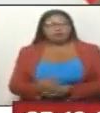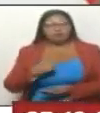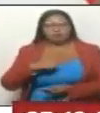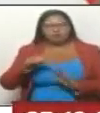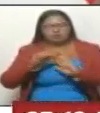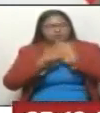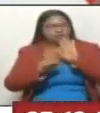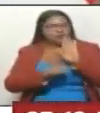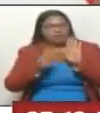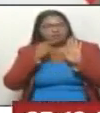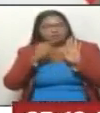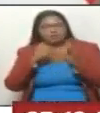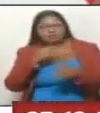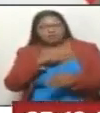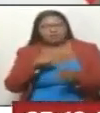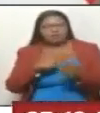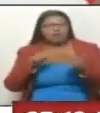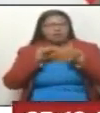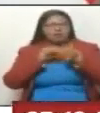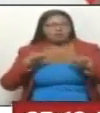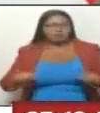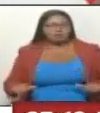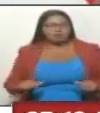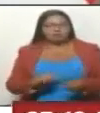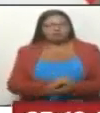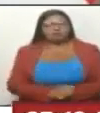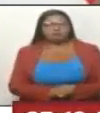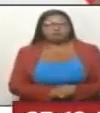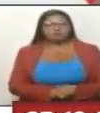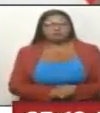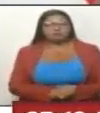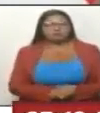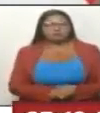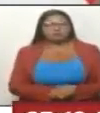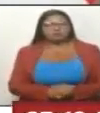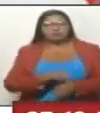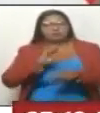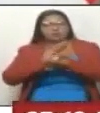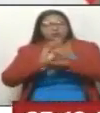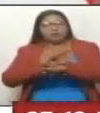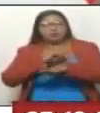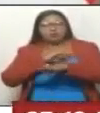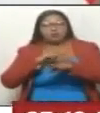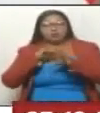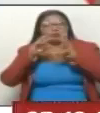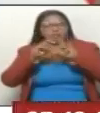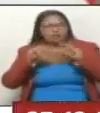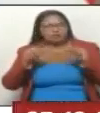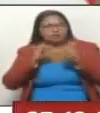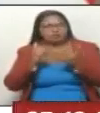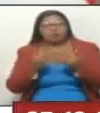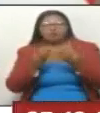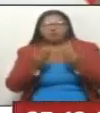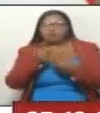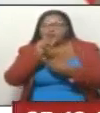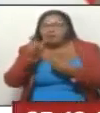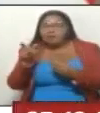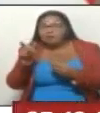hay que decir de nuestra Fuerza Armada, es que ha preservado nuestro territorio, y muchas veces la gente no